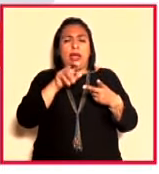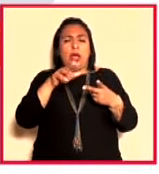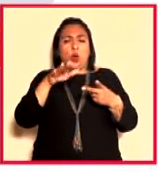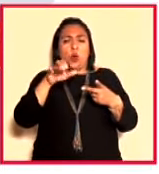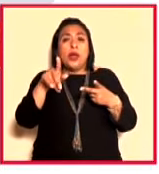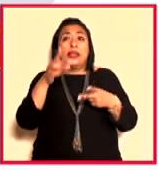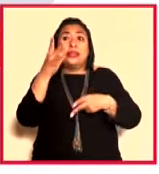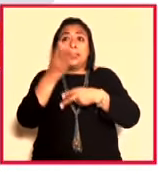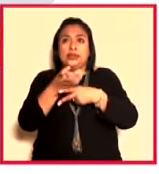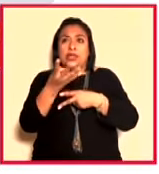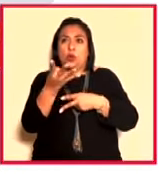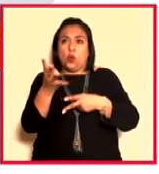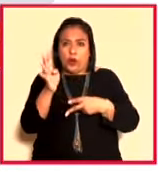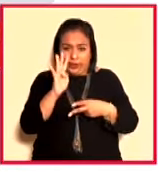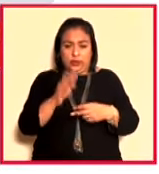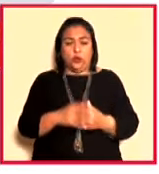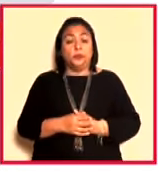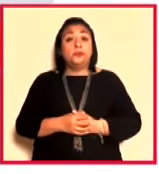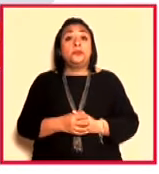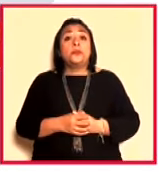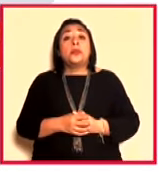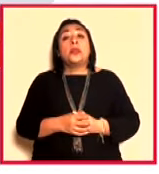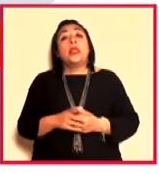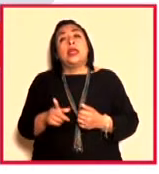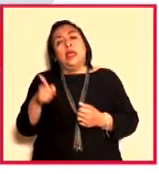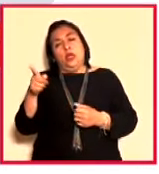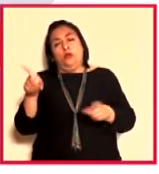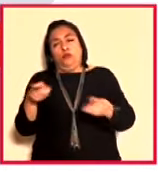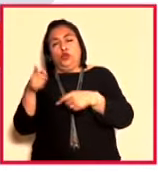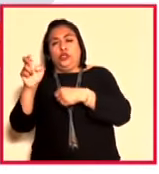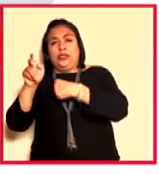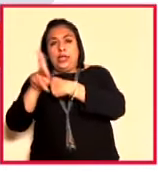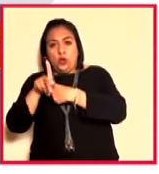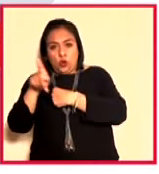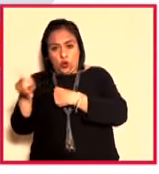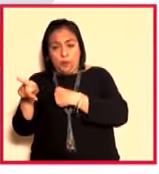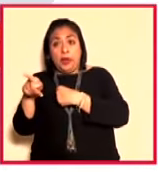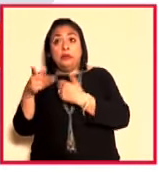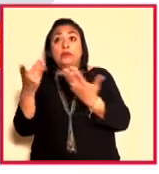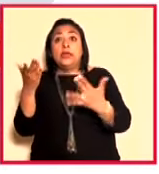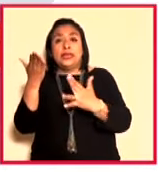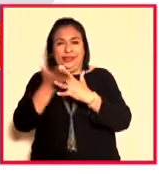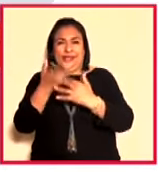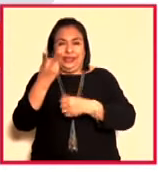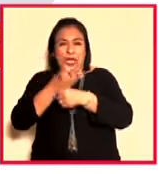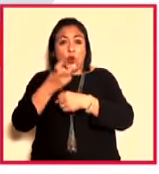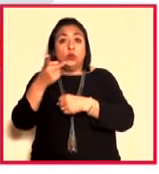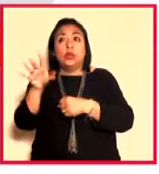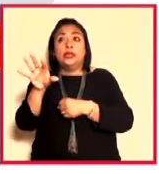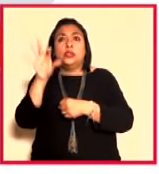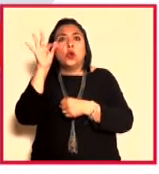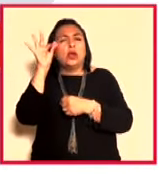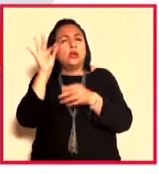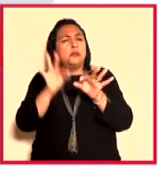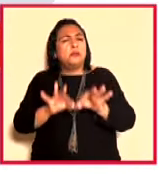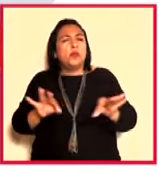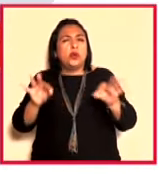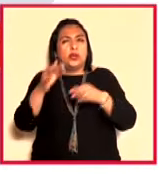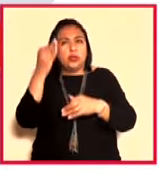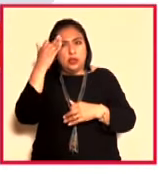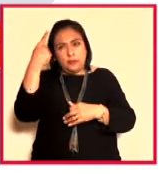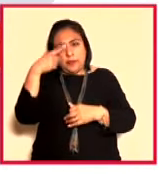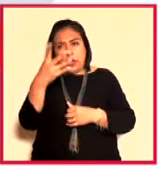el cubano Leo. Y en lo que se refiere a música europea, pues escogimos una de las grandes obras de todos los tiempos para cuarteto